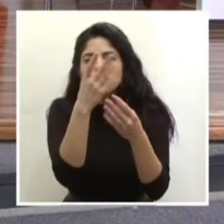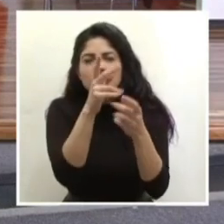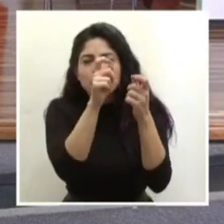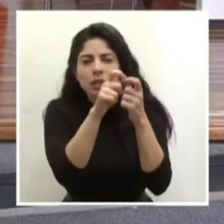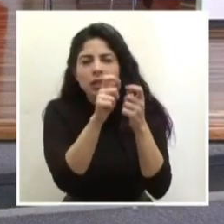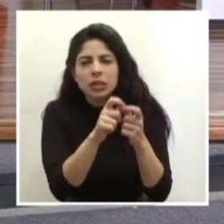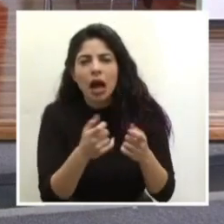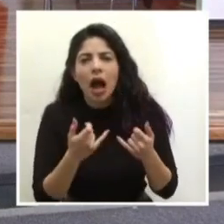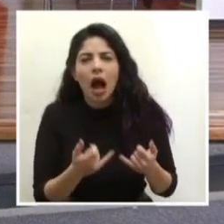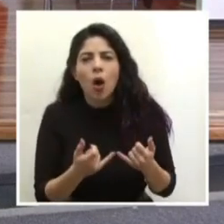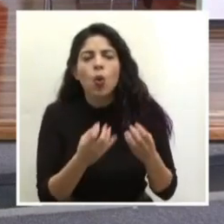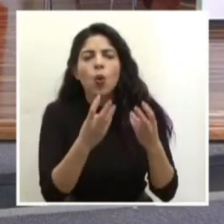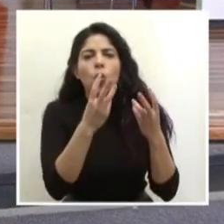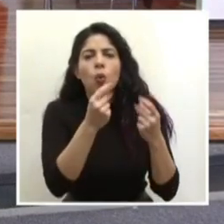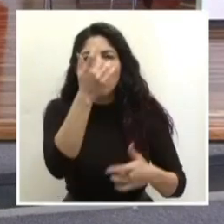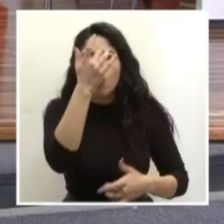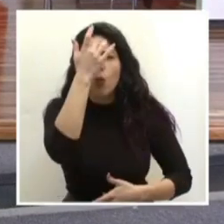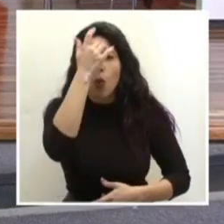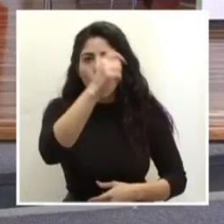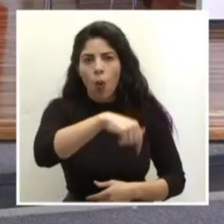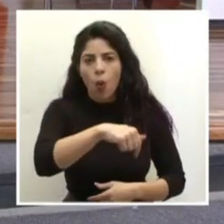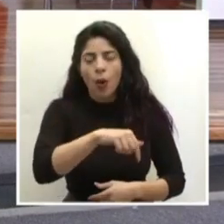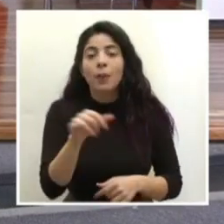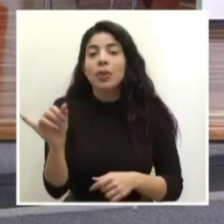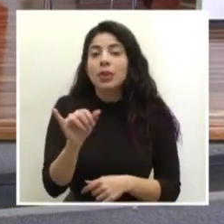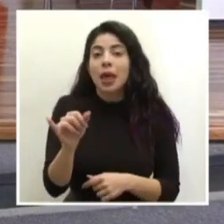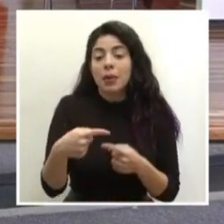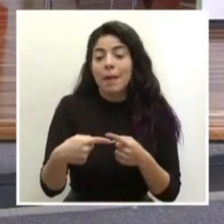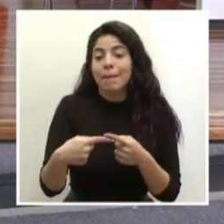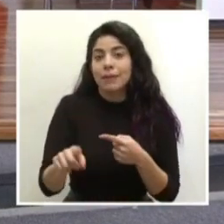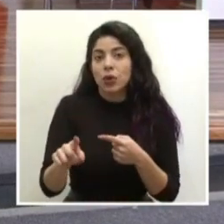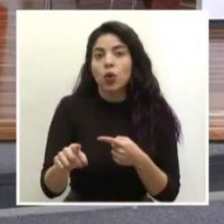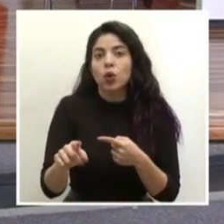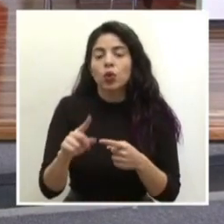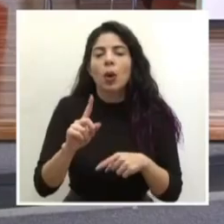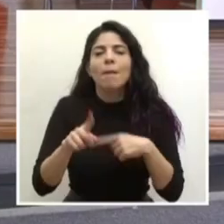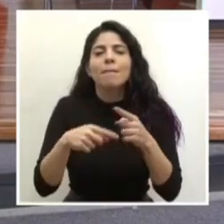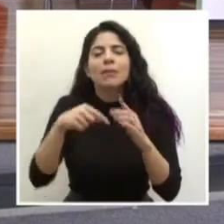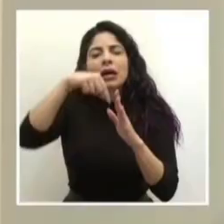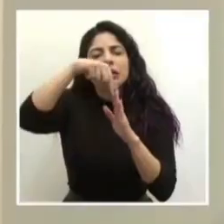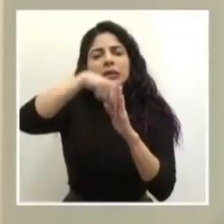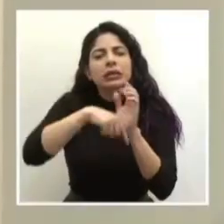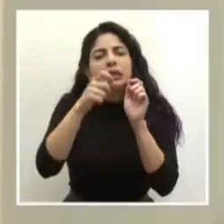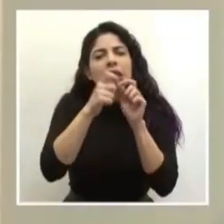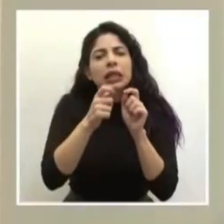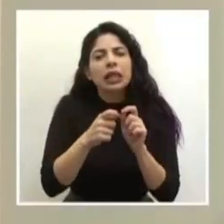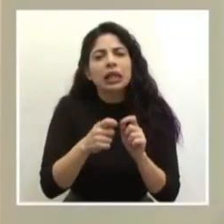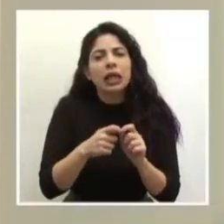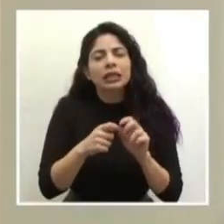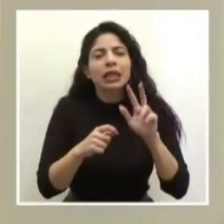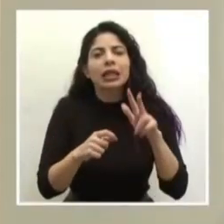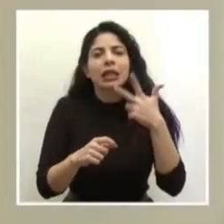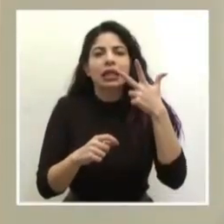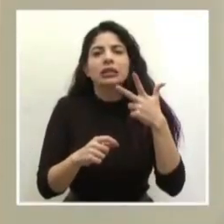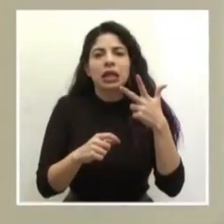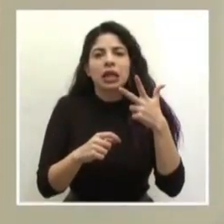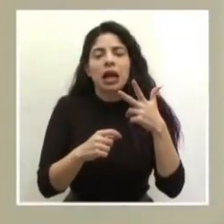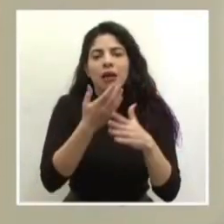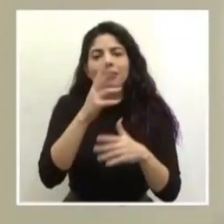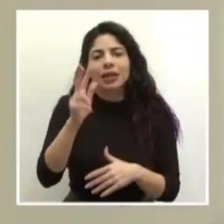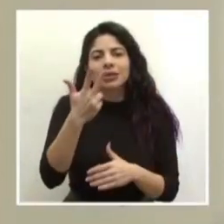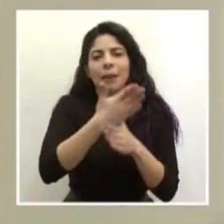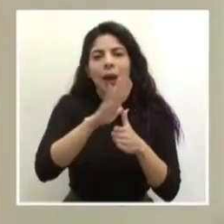de casos para el día de hoy y también en unos instantes dará el detalle de la tercera fase de apertura